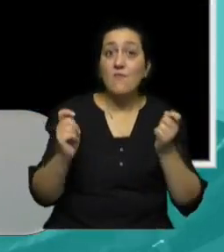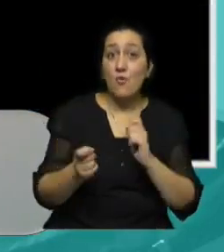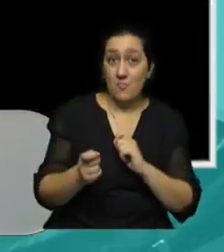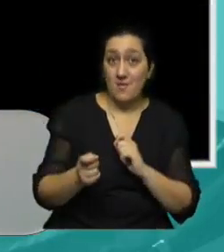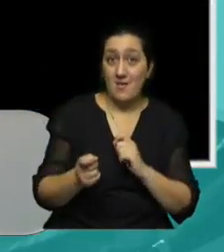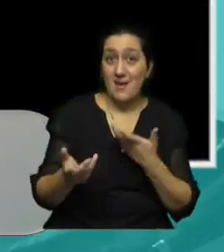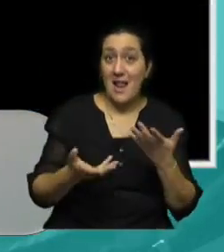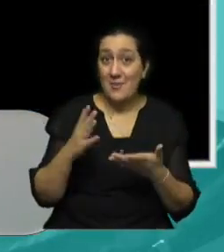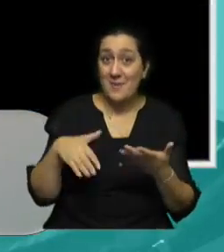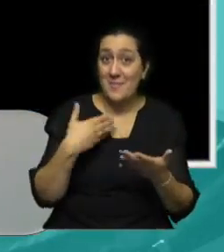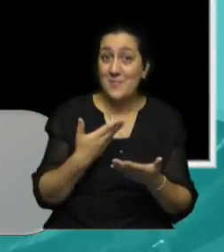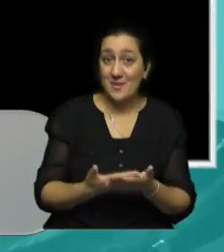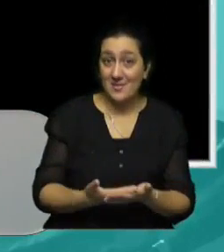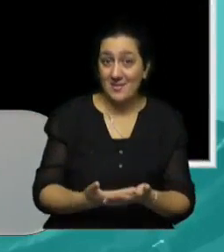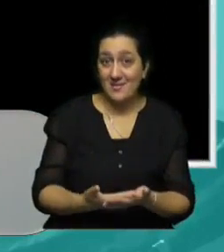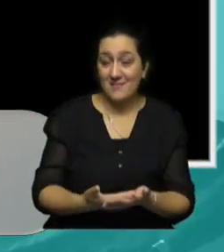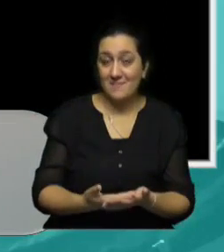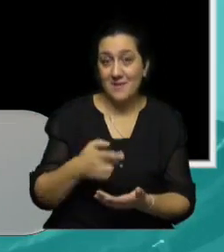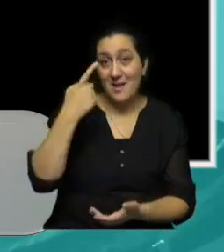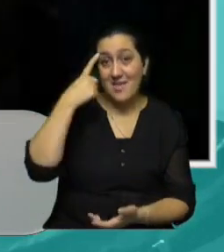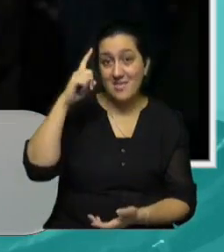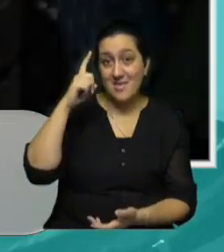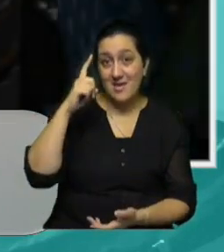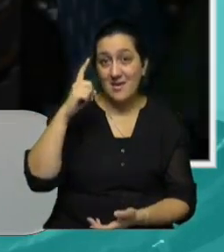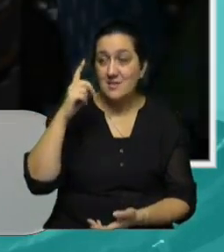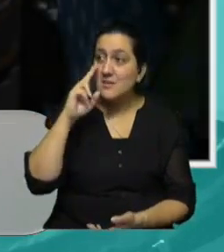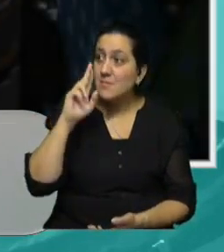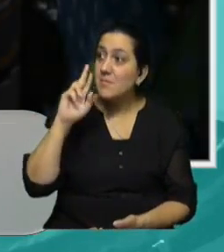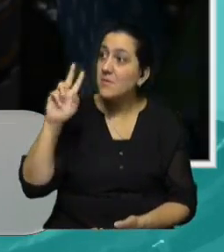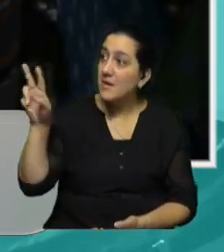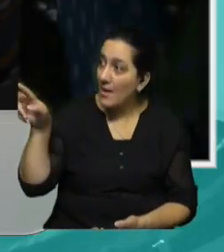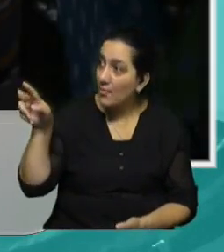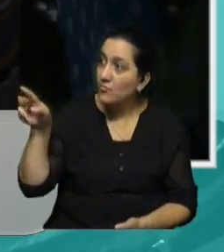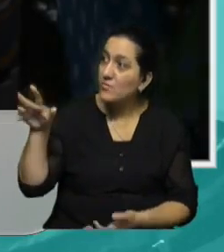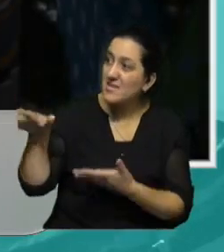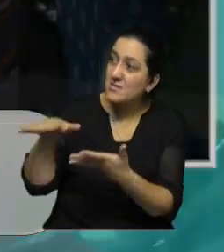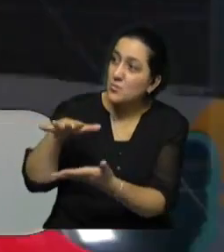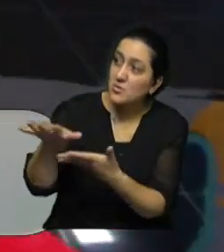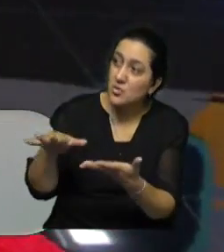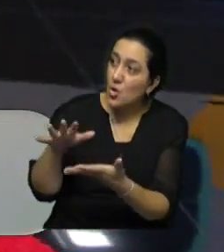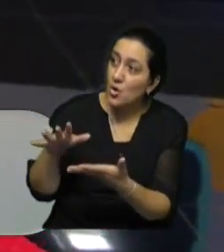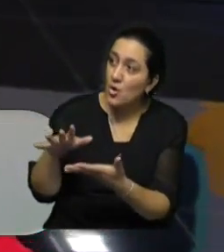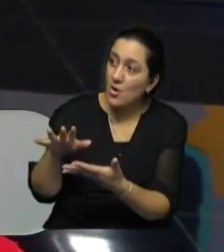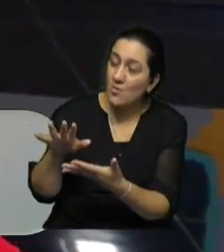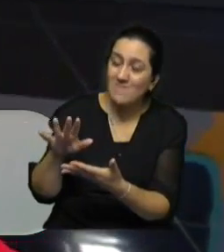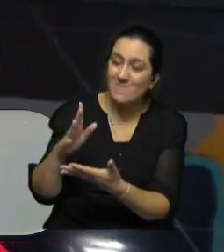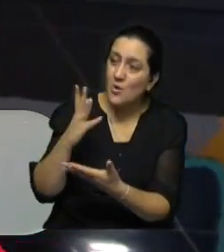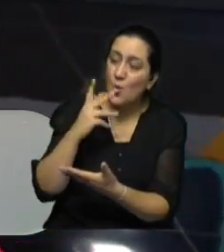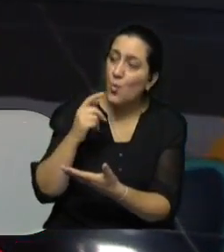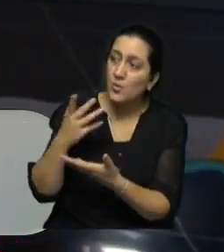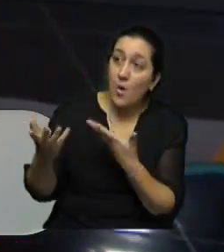propuesta. Es la idea, que nosotros podemos de alguna manera exorcizar lo que nos pasa a través de las expresiones. Es un poco la